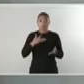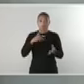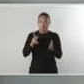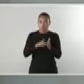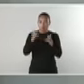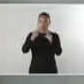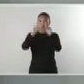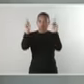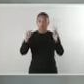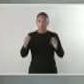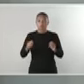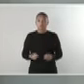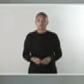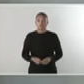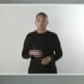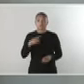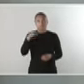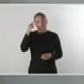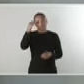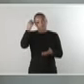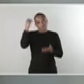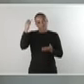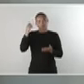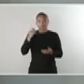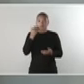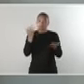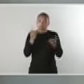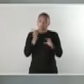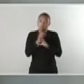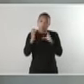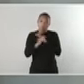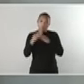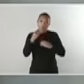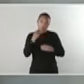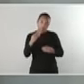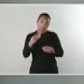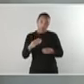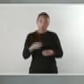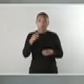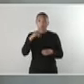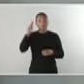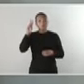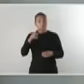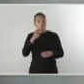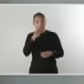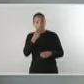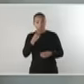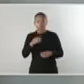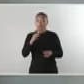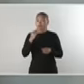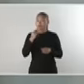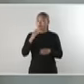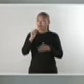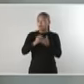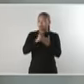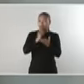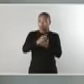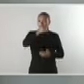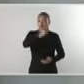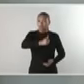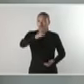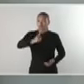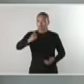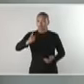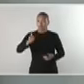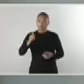Yo propongo que hagamos las cosas bien y les aseguro que por el bien de Tamaulipas cada acción